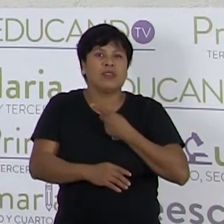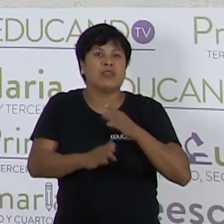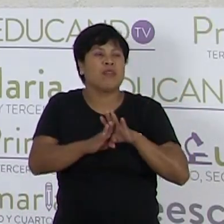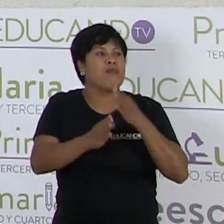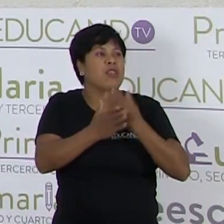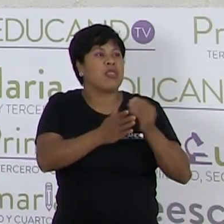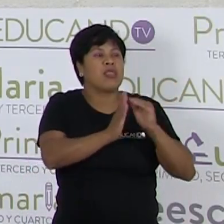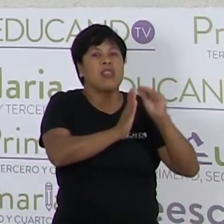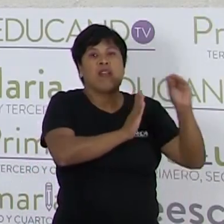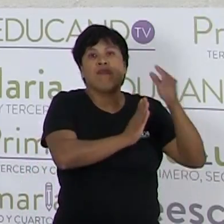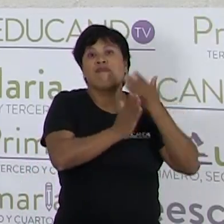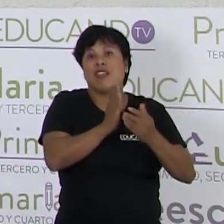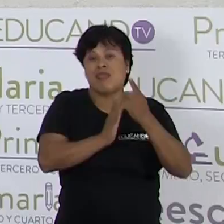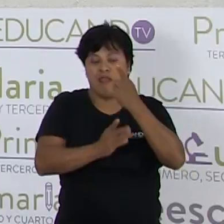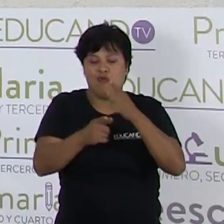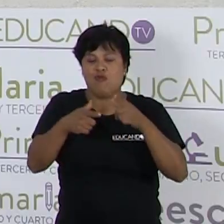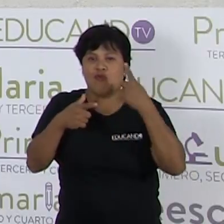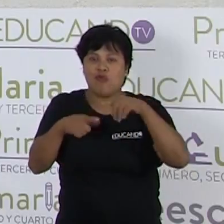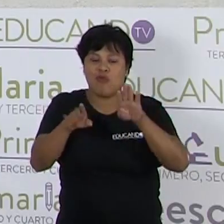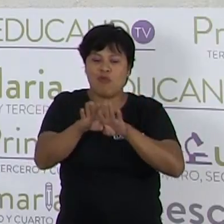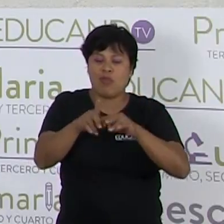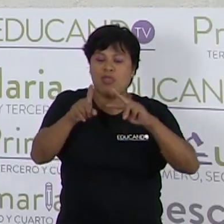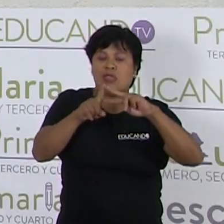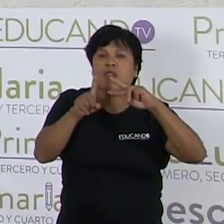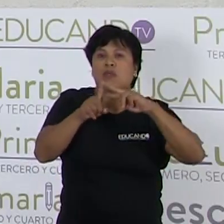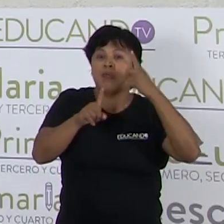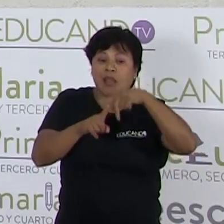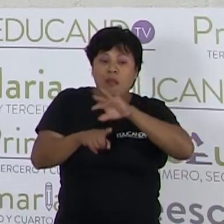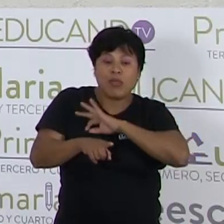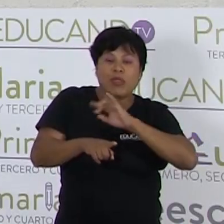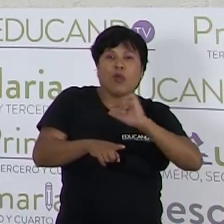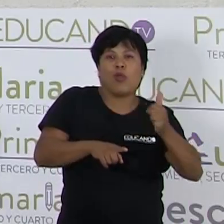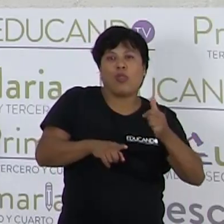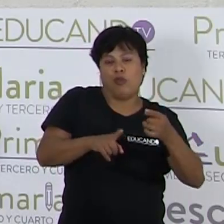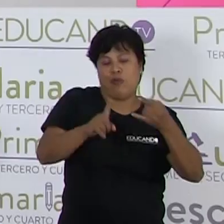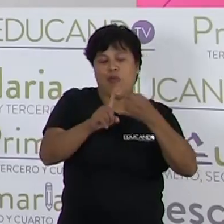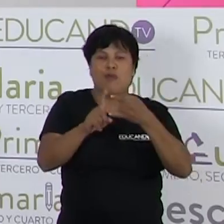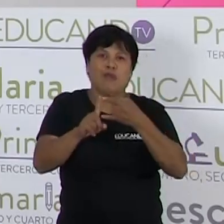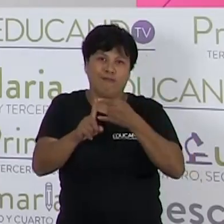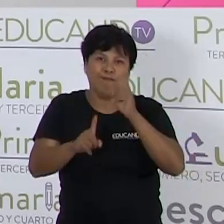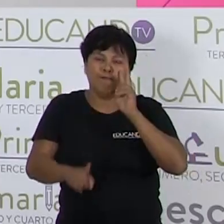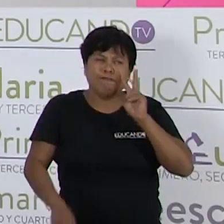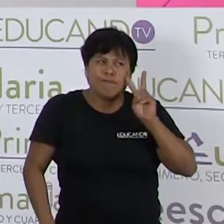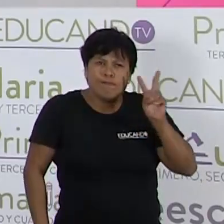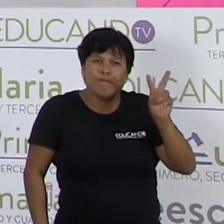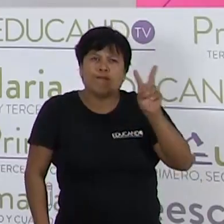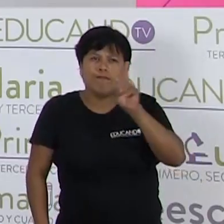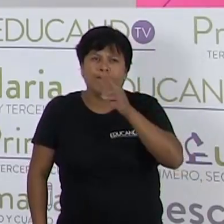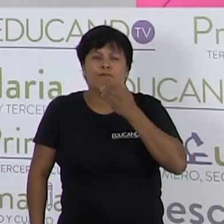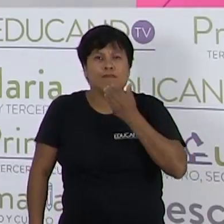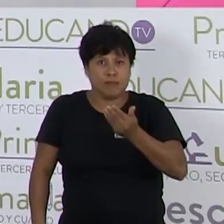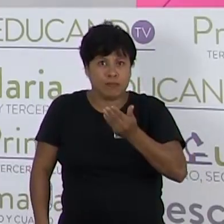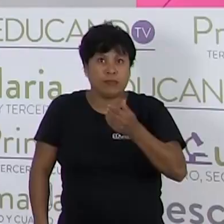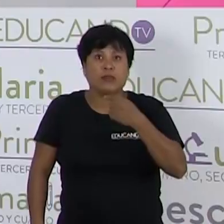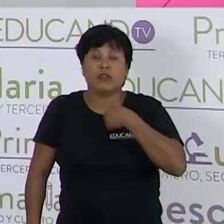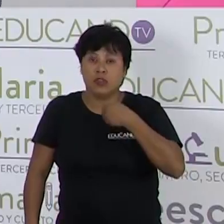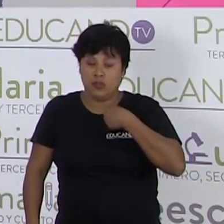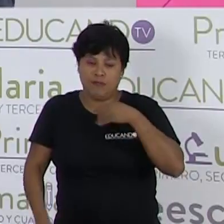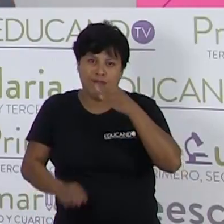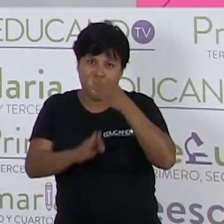está faltando para que se convierta en otra figura. Observa bien. Si yo le quito